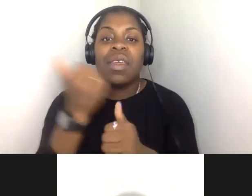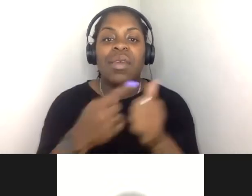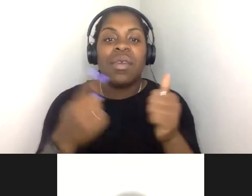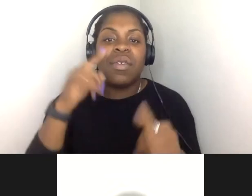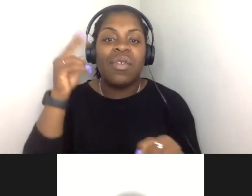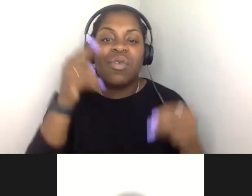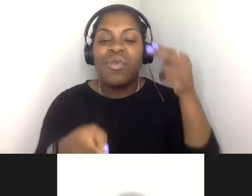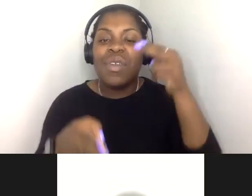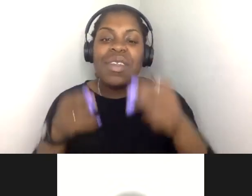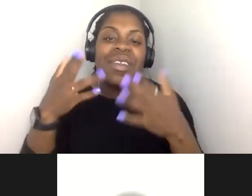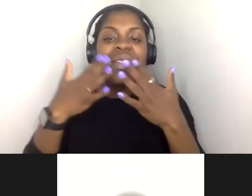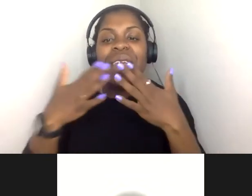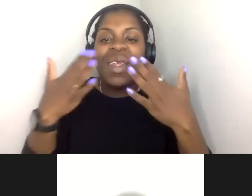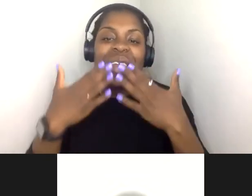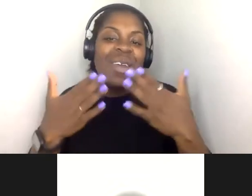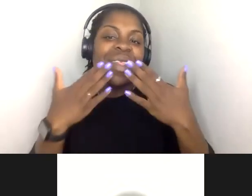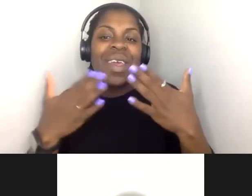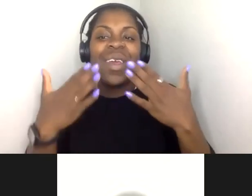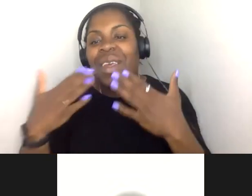Gracias a todos por venir.